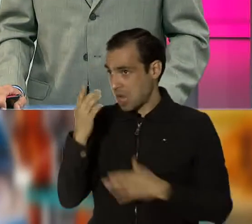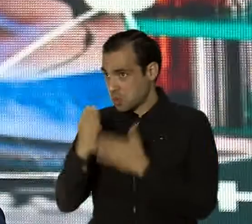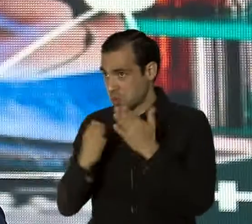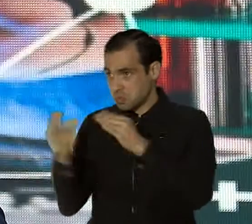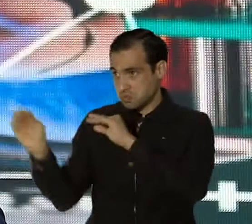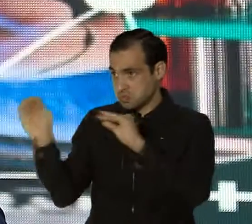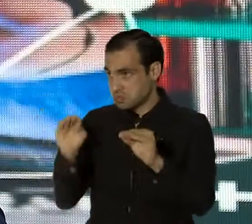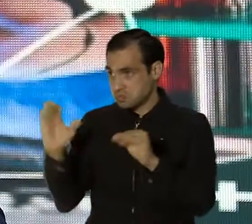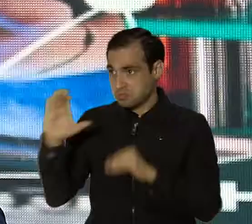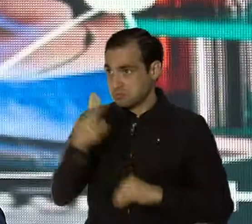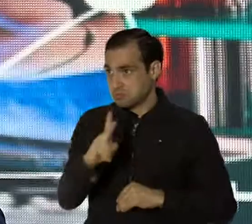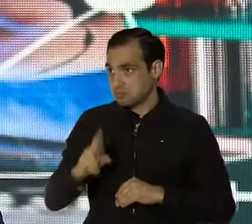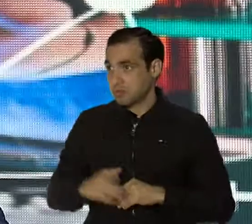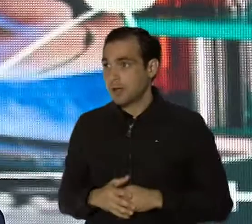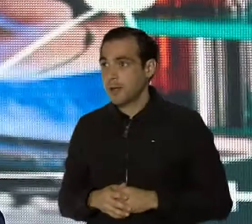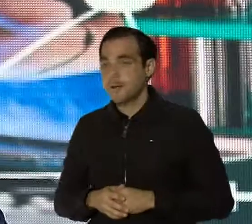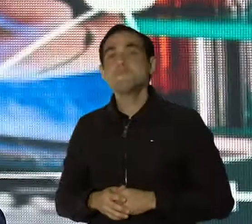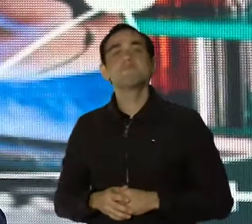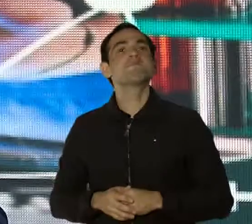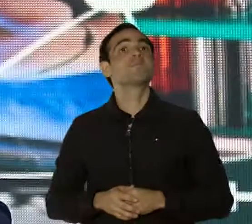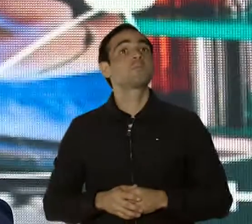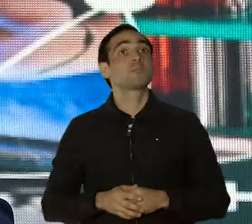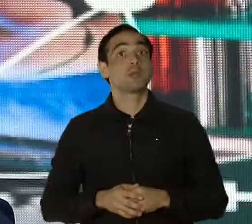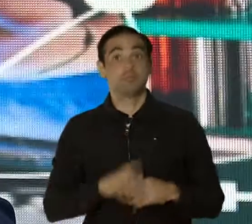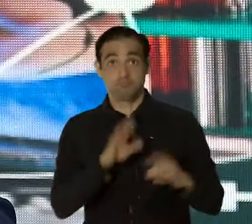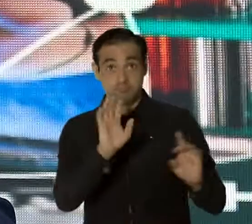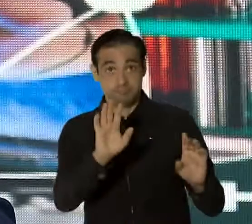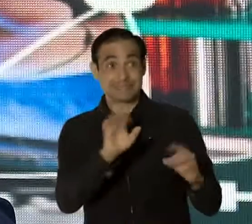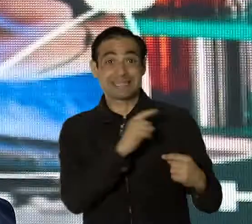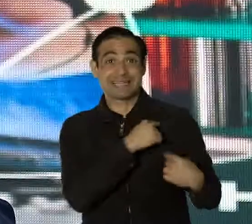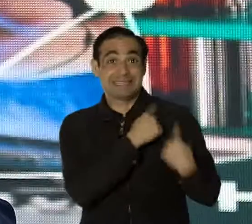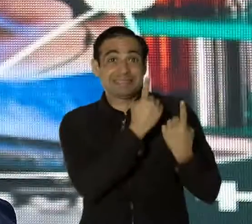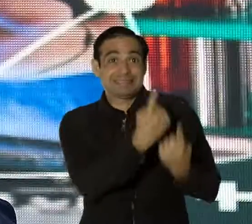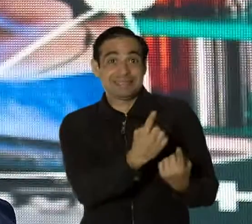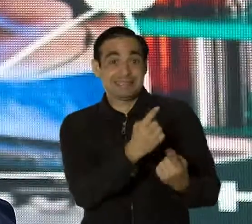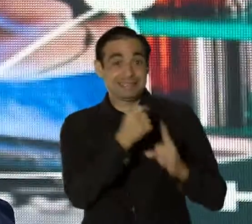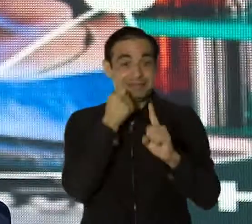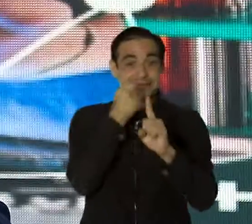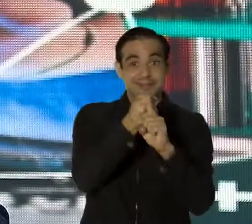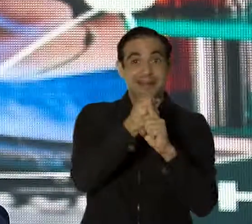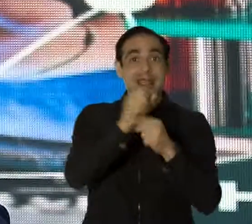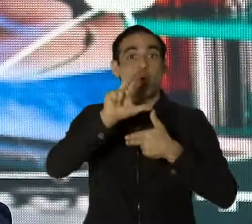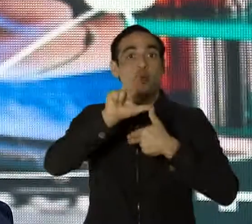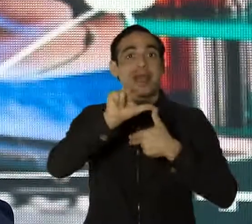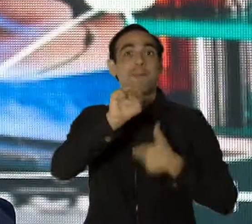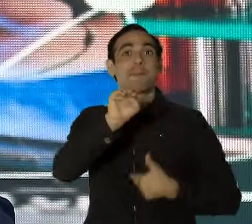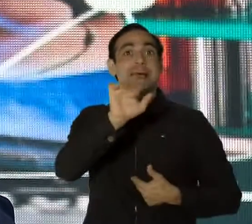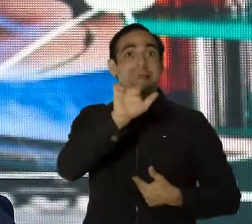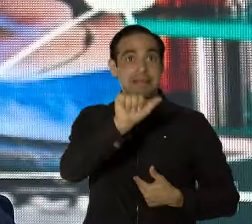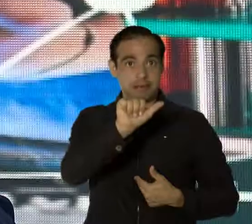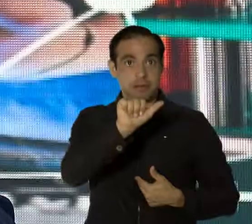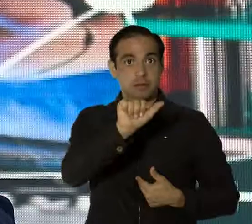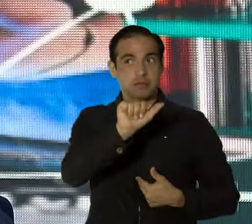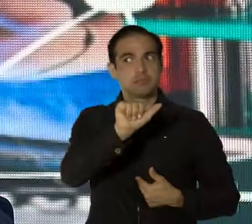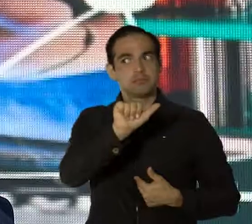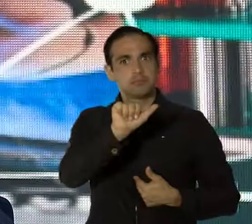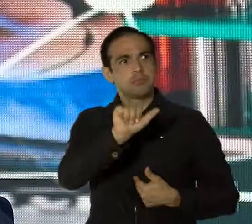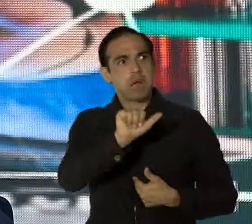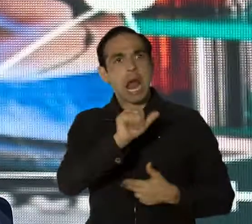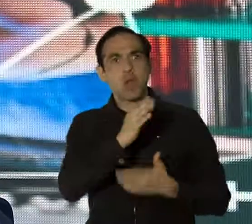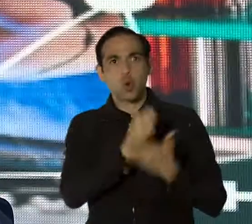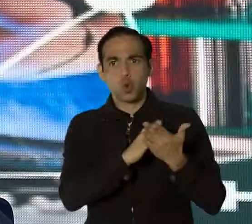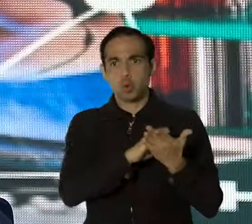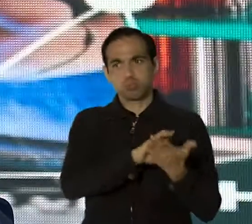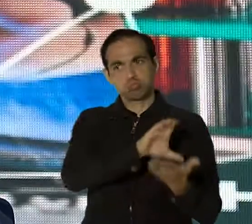en esta etapa de María para acá, si vamos a hablar así, ¿verdad?, y luego de la pandemia, y han regresado, quieren